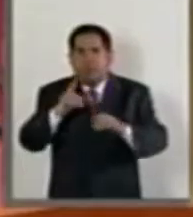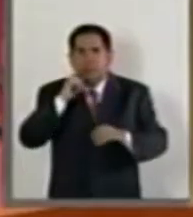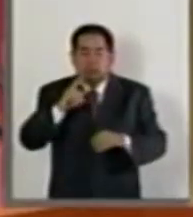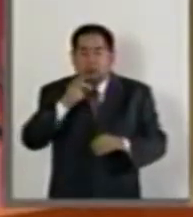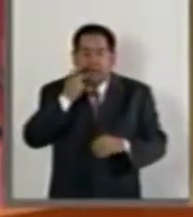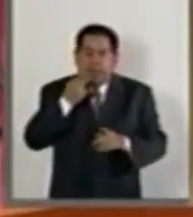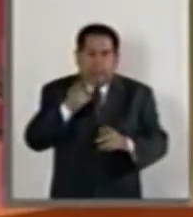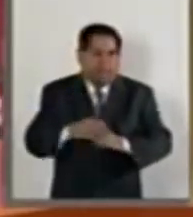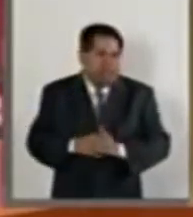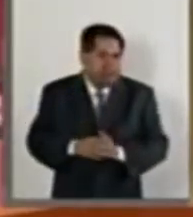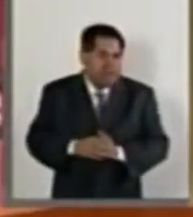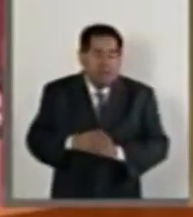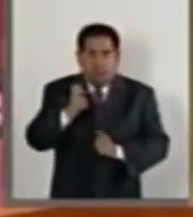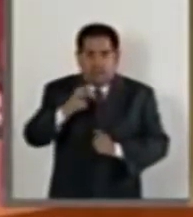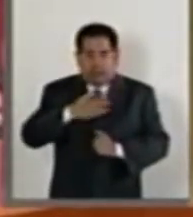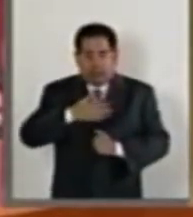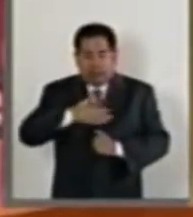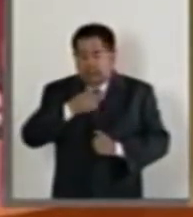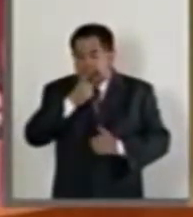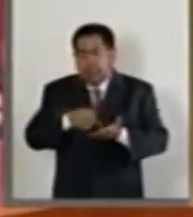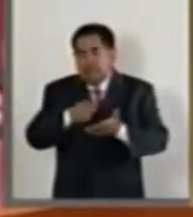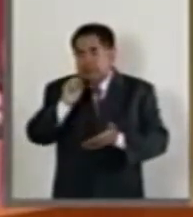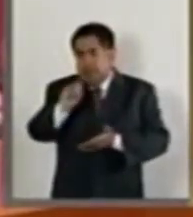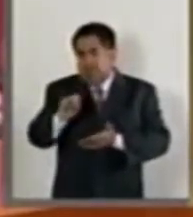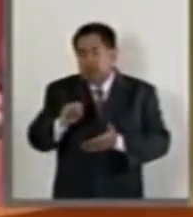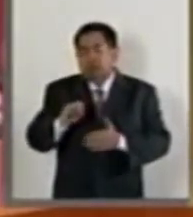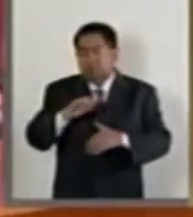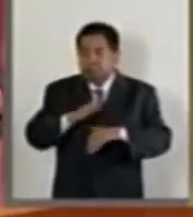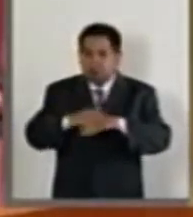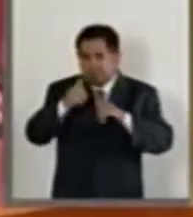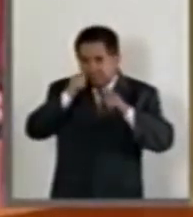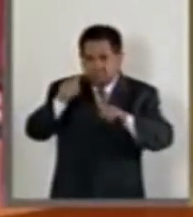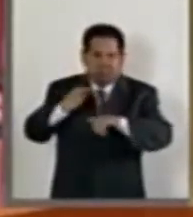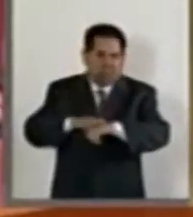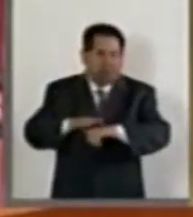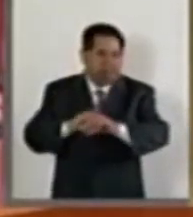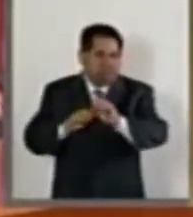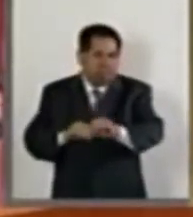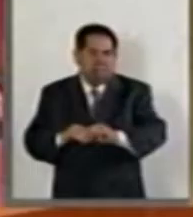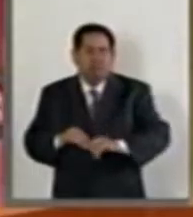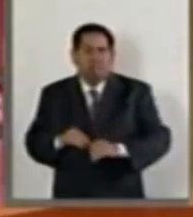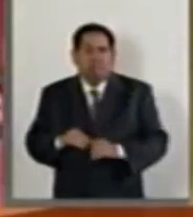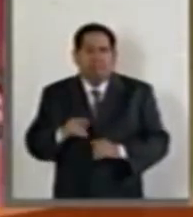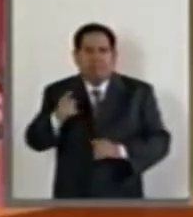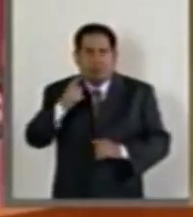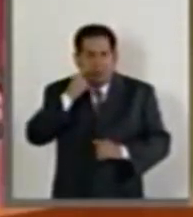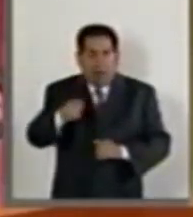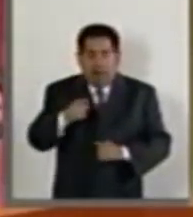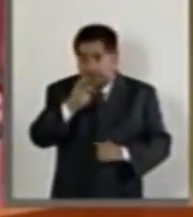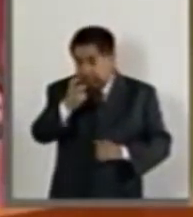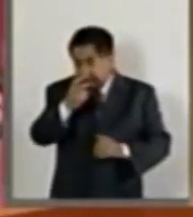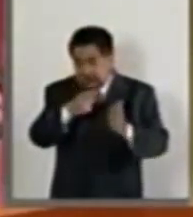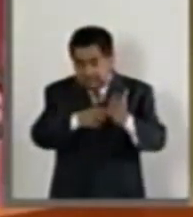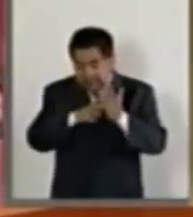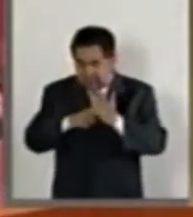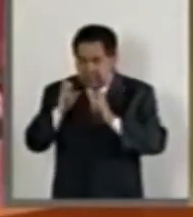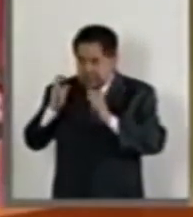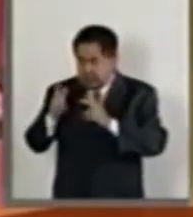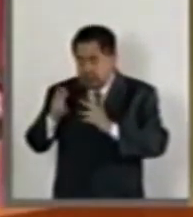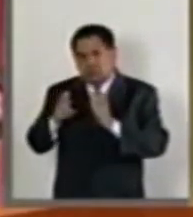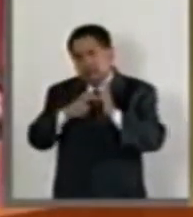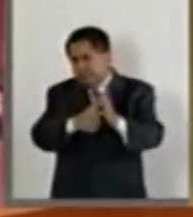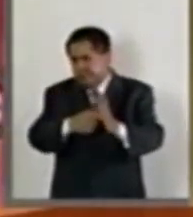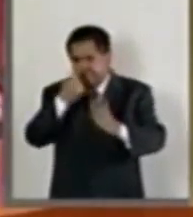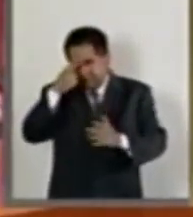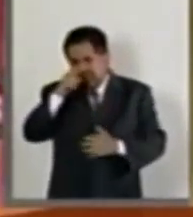quiere hablar. Entonces, la posición es a favor y sin duda, trayendo este ejemplo de Chiapas para que